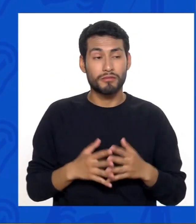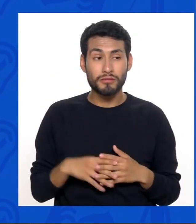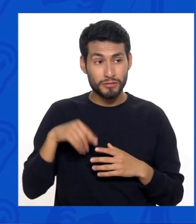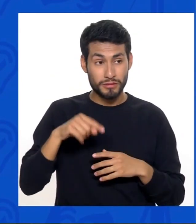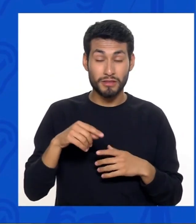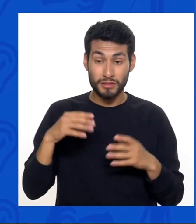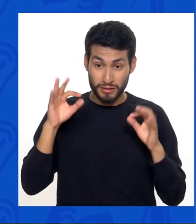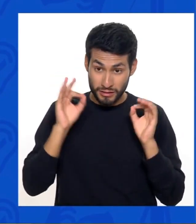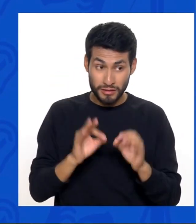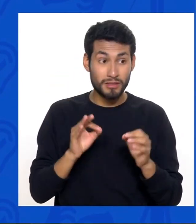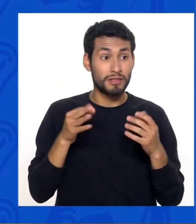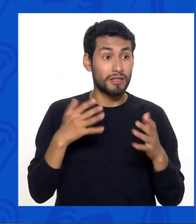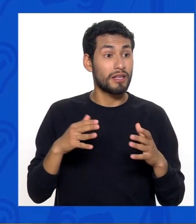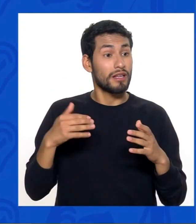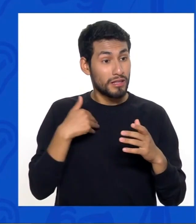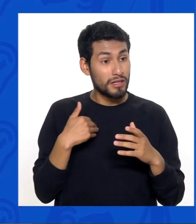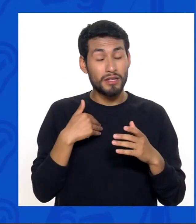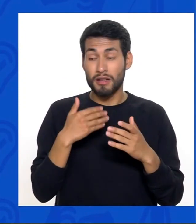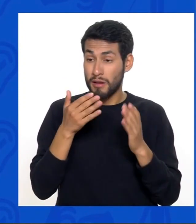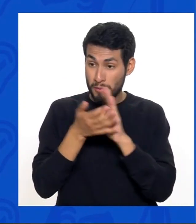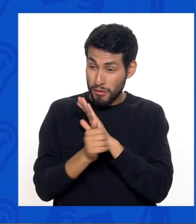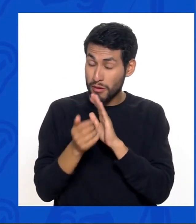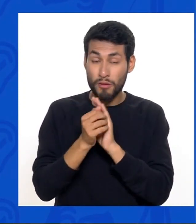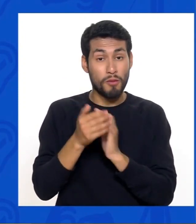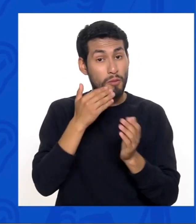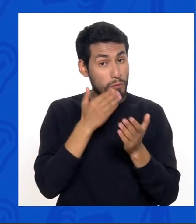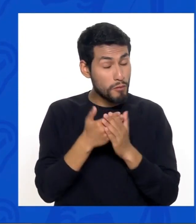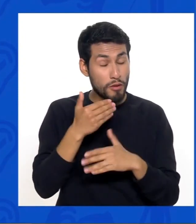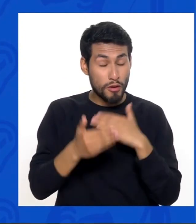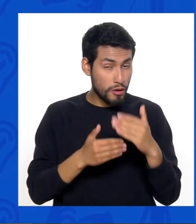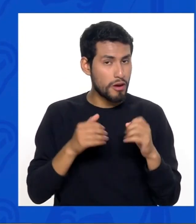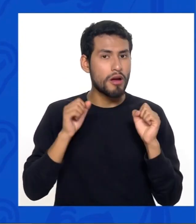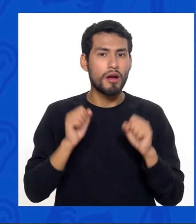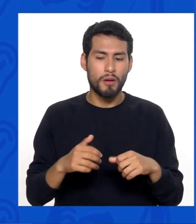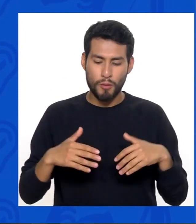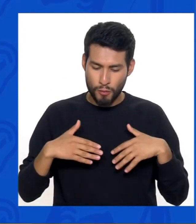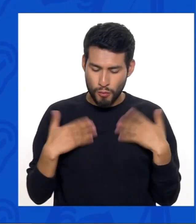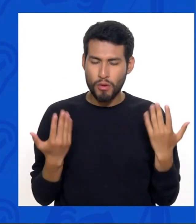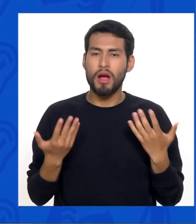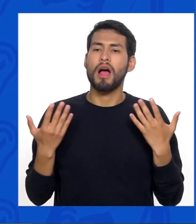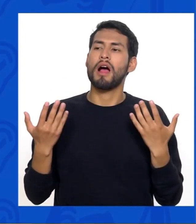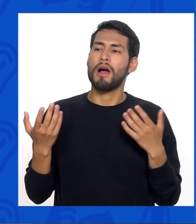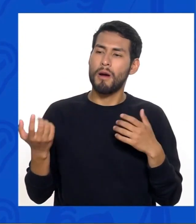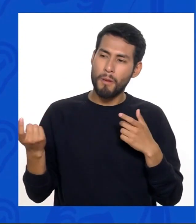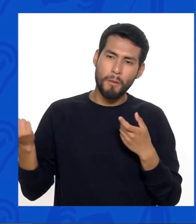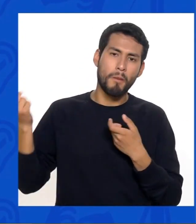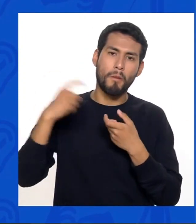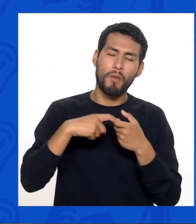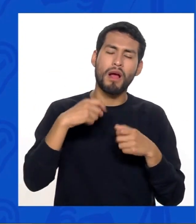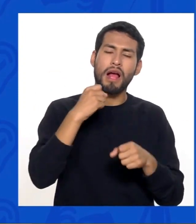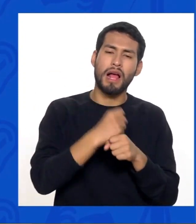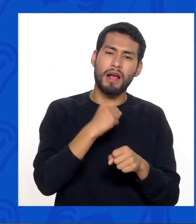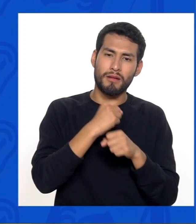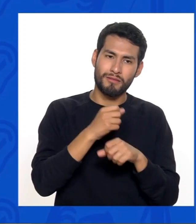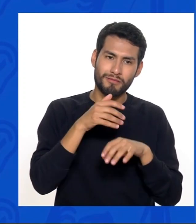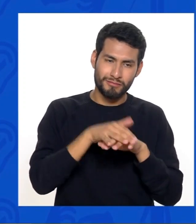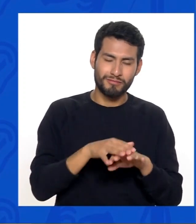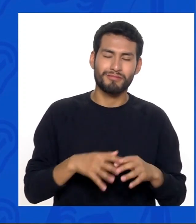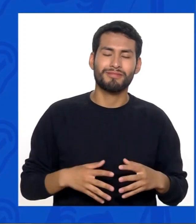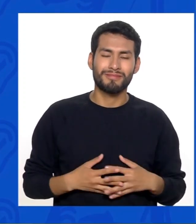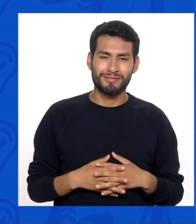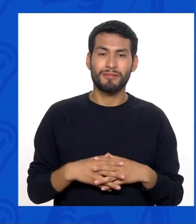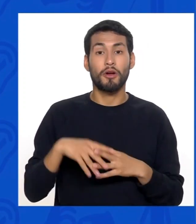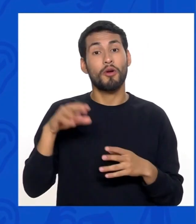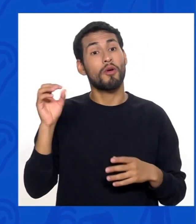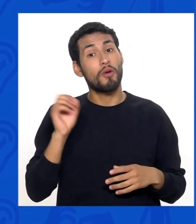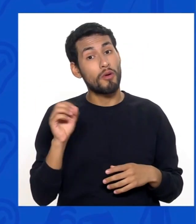ellos ya tengan estas habilidades ocupacionales, podamos insertarlos en un trabajo, ¿no? Uh-huh. Extramuros.